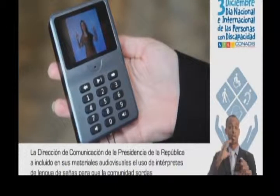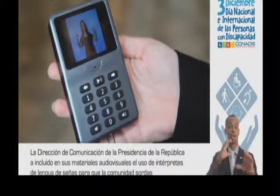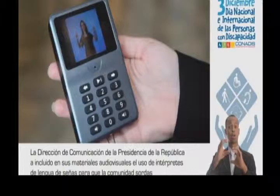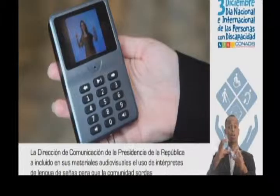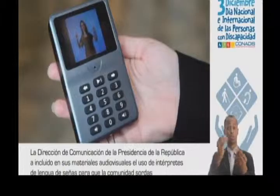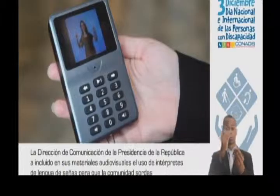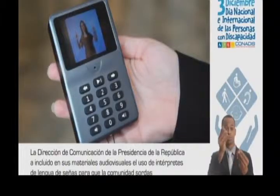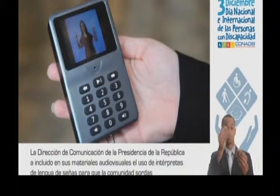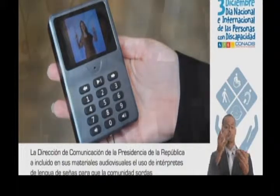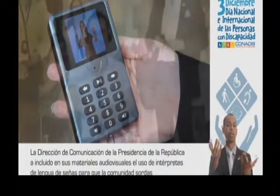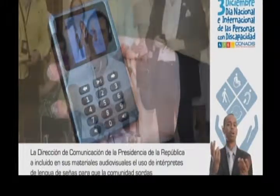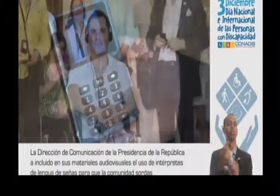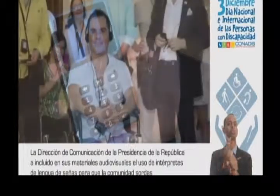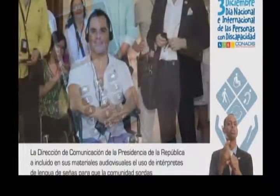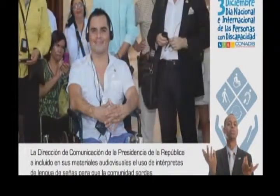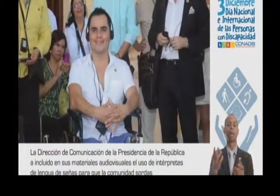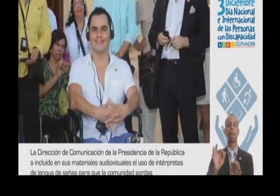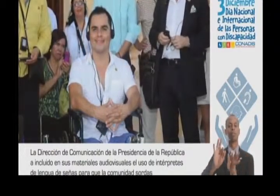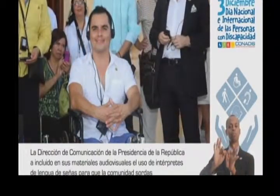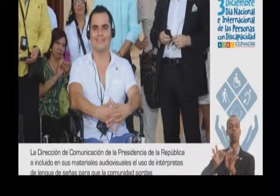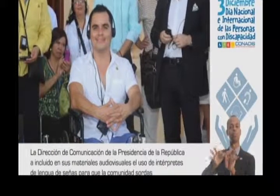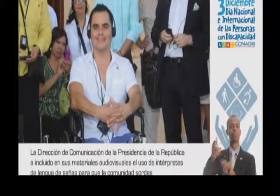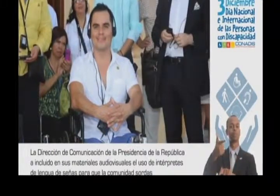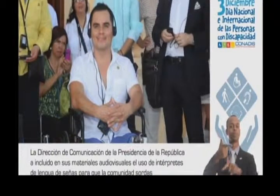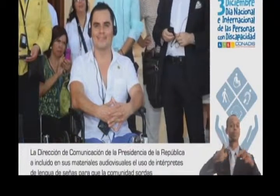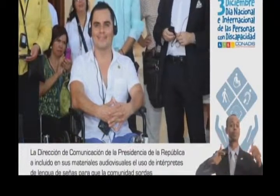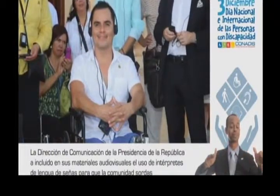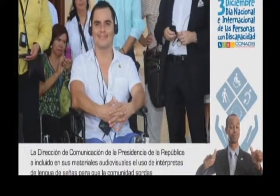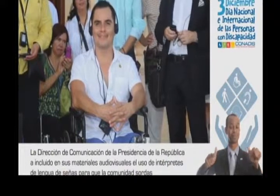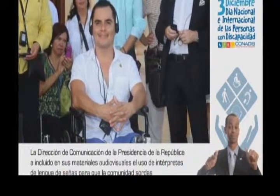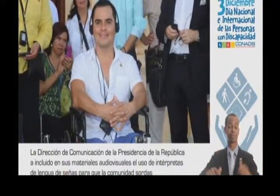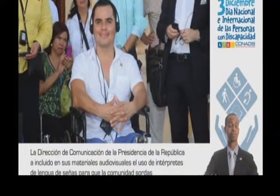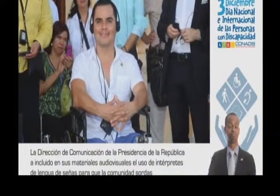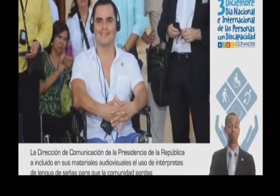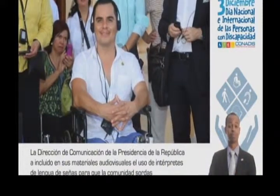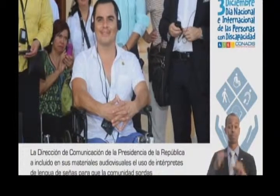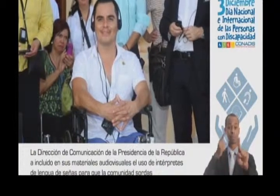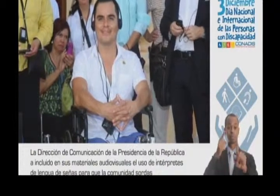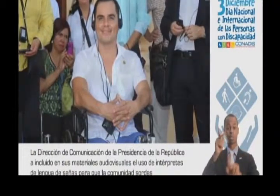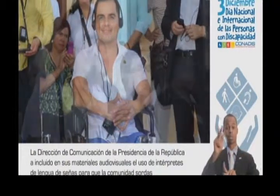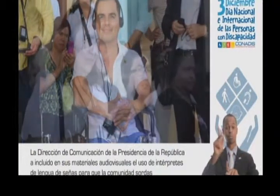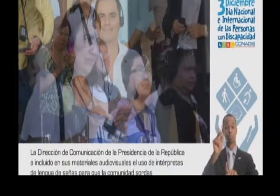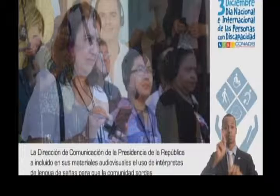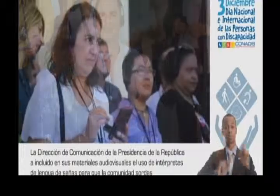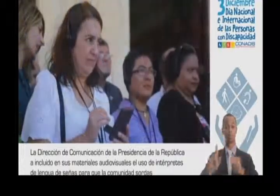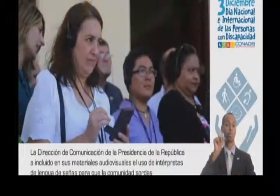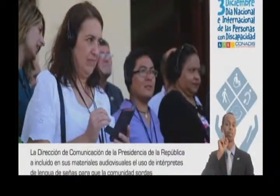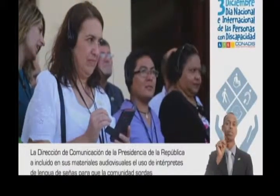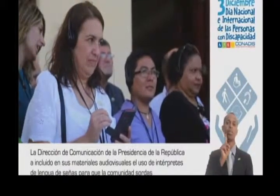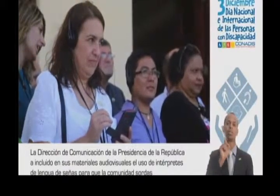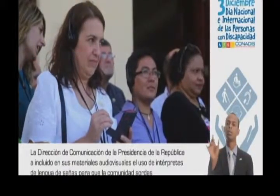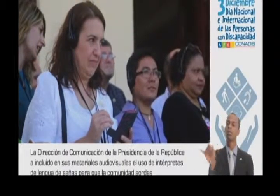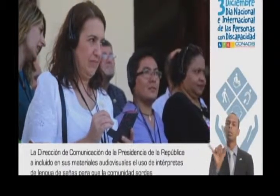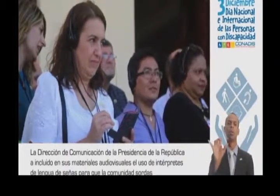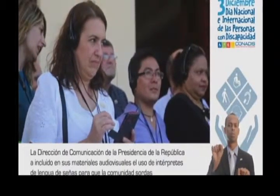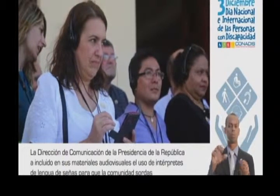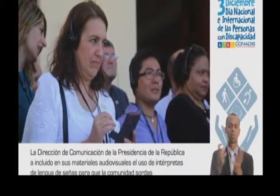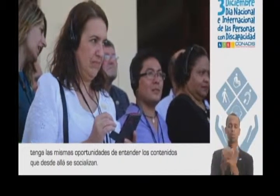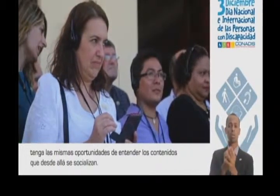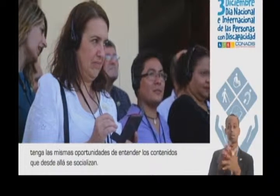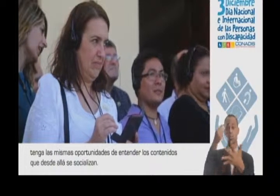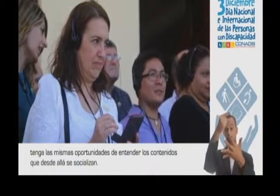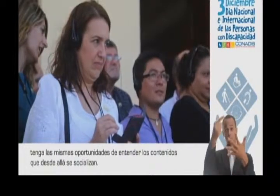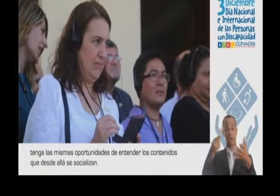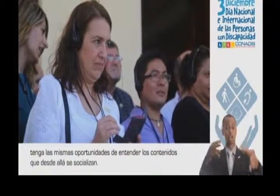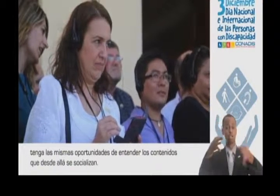se han construido nuevos centros de atención a la diversidad que apoyan el proceso de incluir en las escuelas a las personas con discapacidad. Se